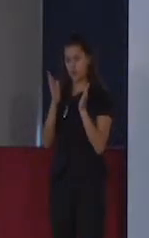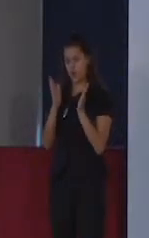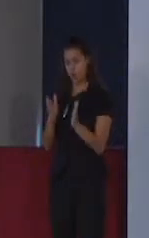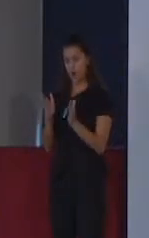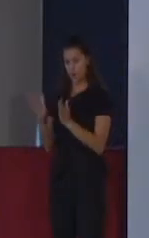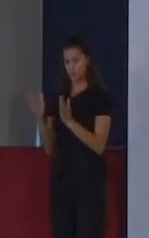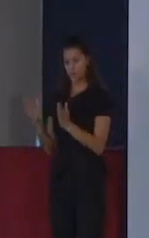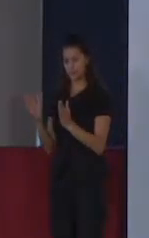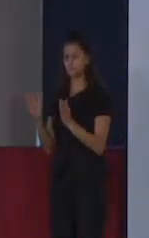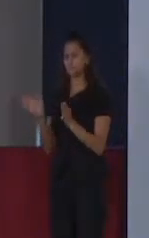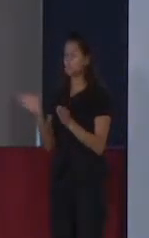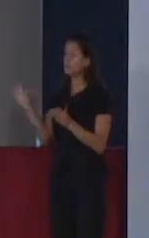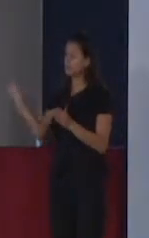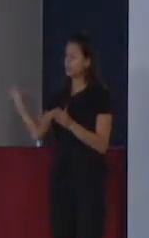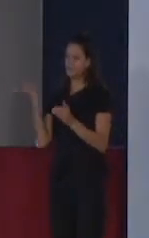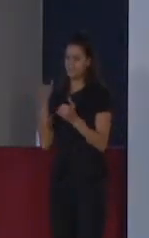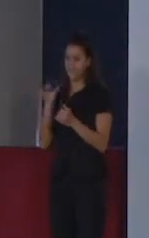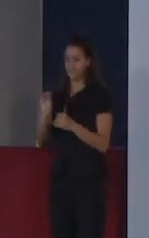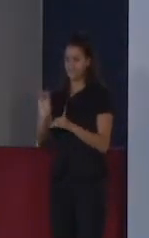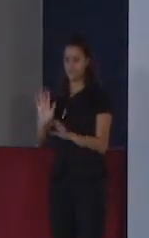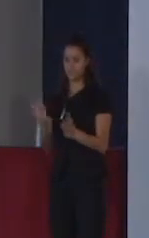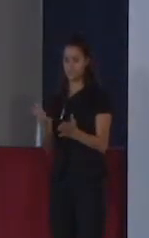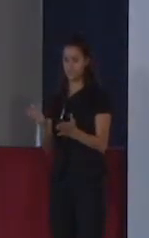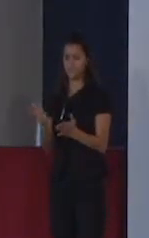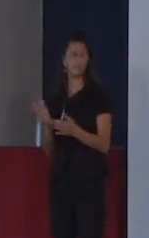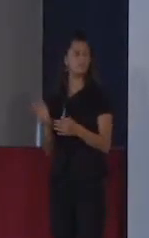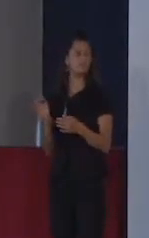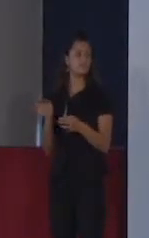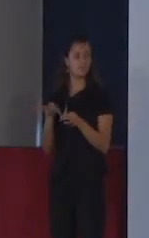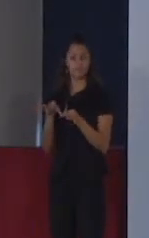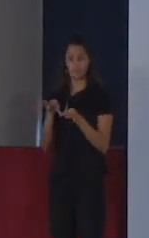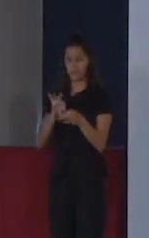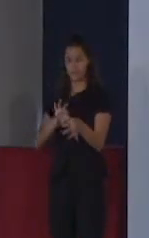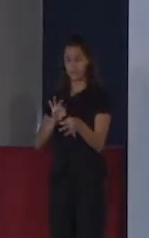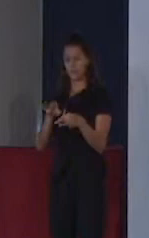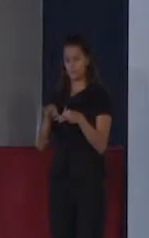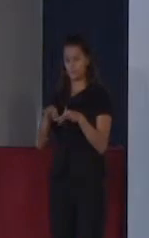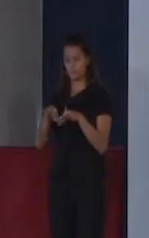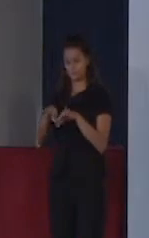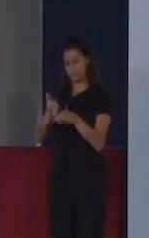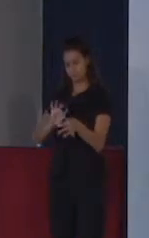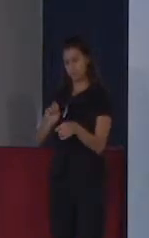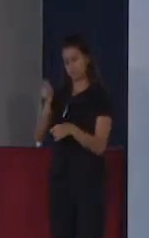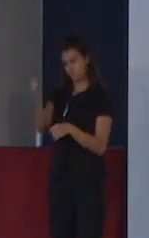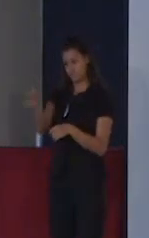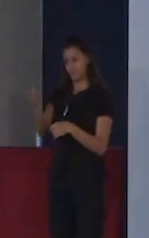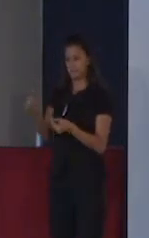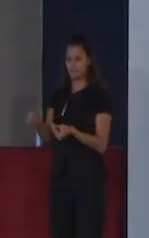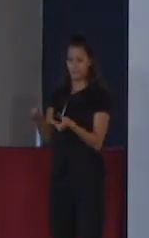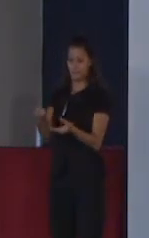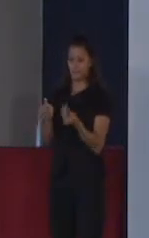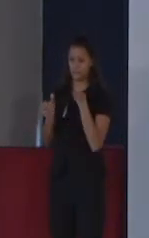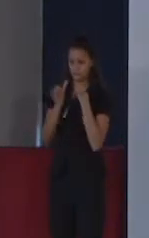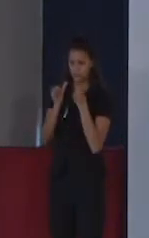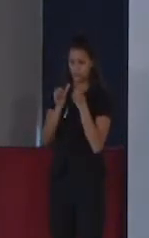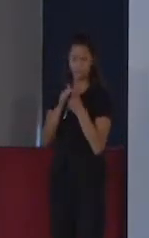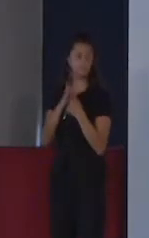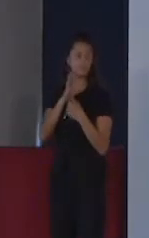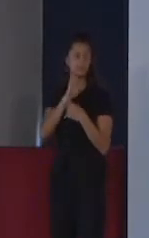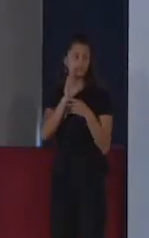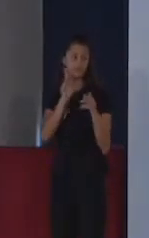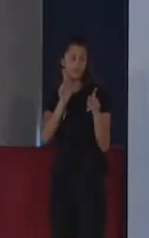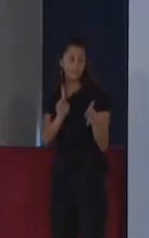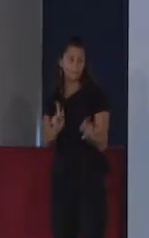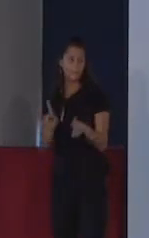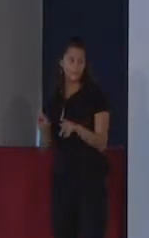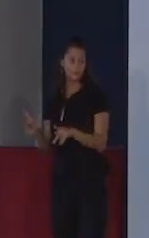girar aquí a la salida, ya les vamos a indicar dónde, entregan esa tirilla, la rompen y se la entregan para que les entreguen su refrigerio. Las